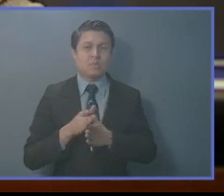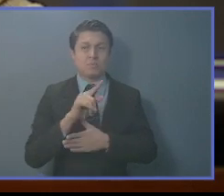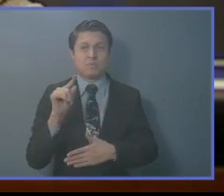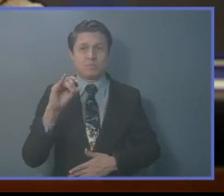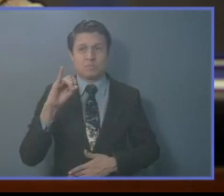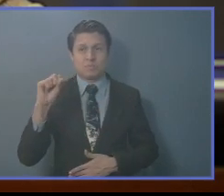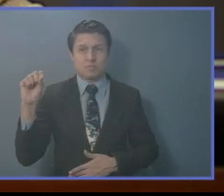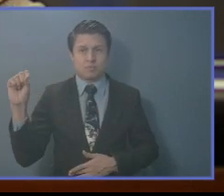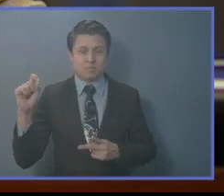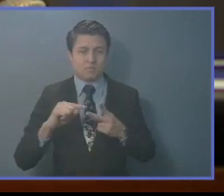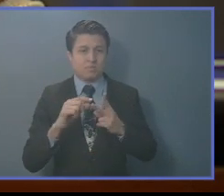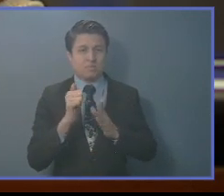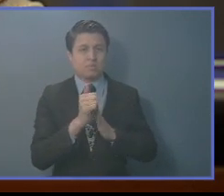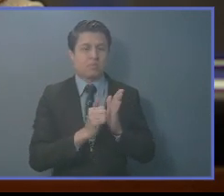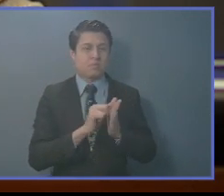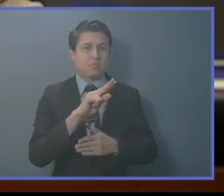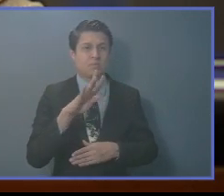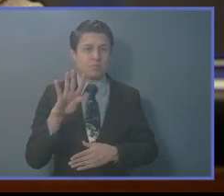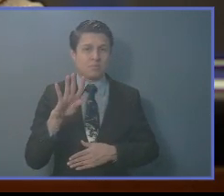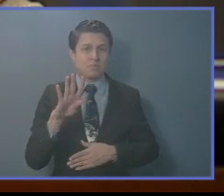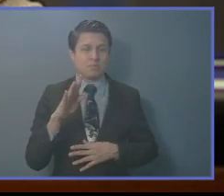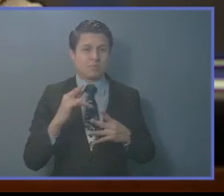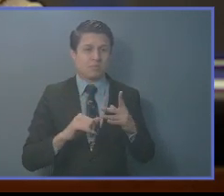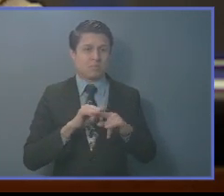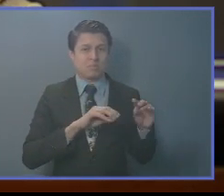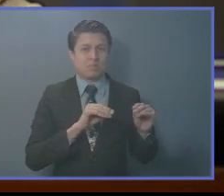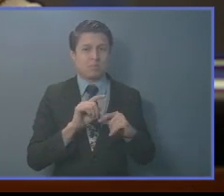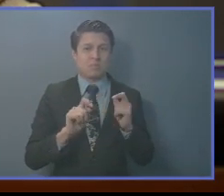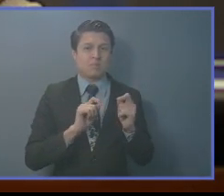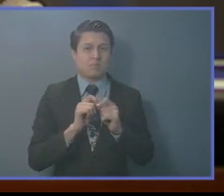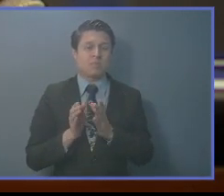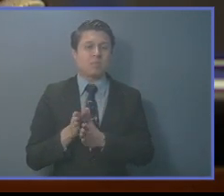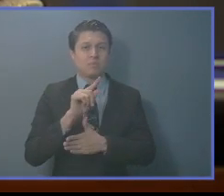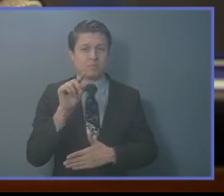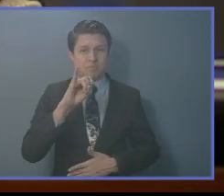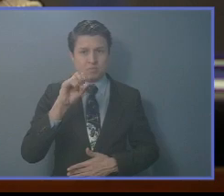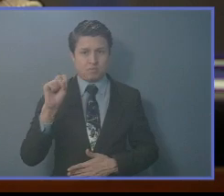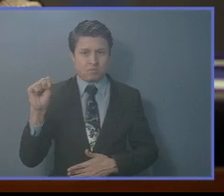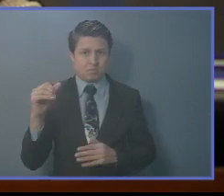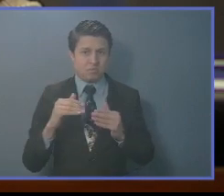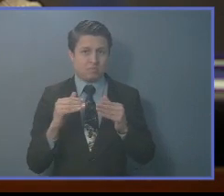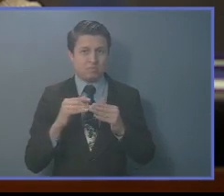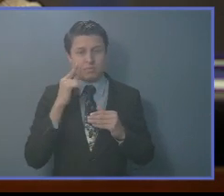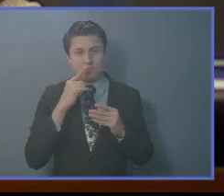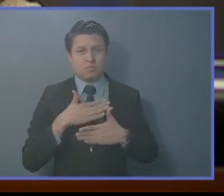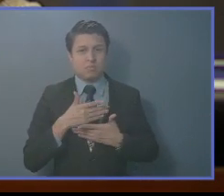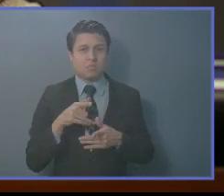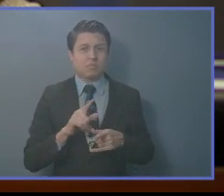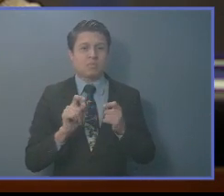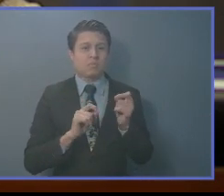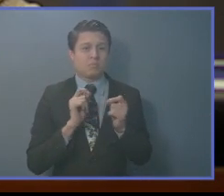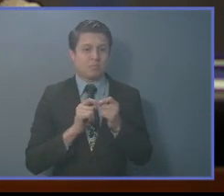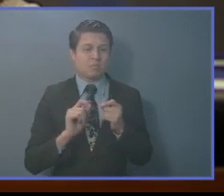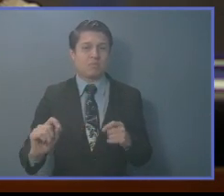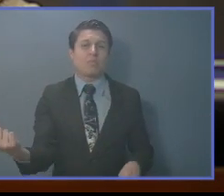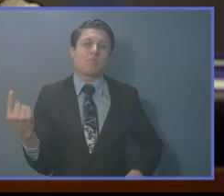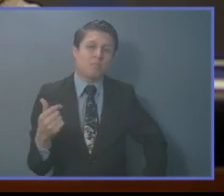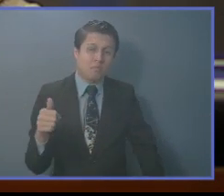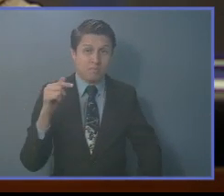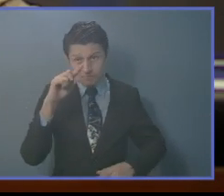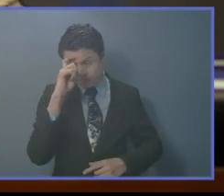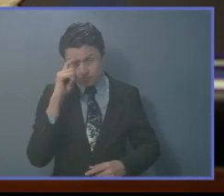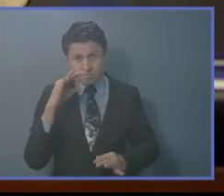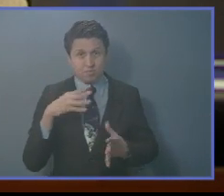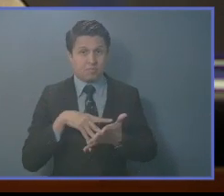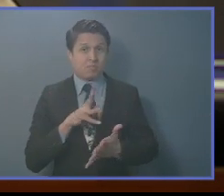artículo 24 del Reglamento de Aplicación del Régimen del Seguro Social, se exceptúa de lo dispuesto en este inciso a los funcionarios y empleados